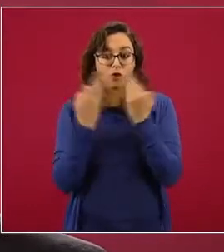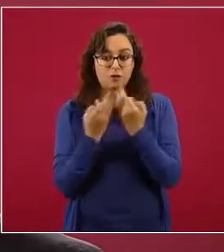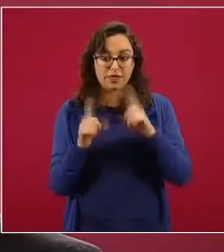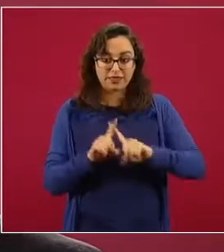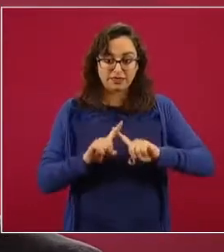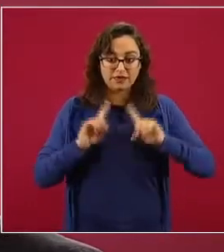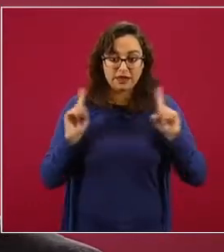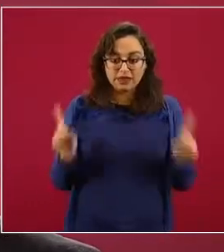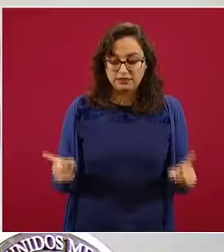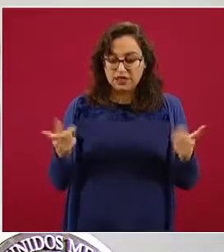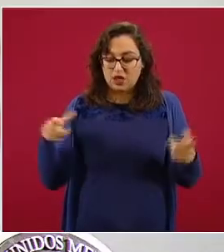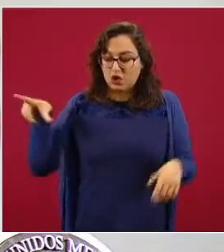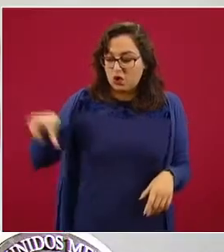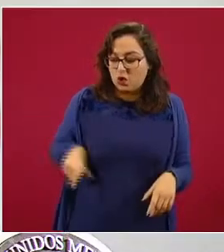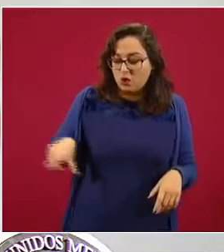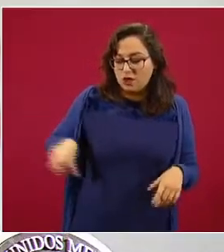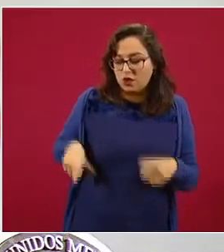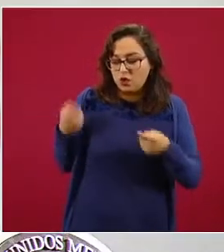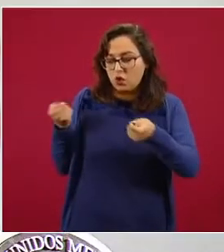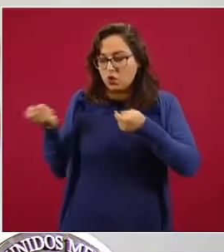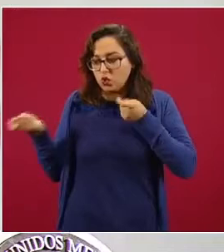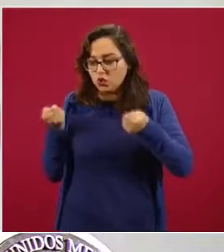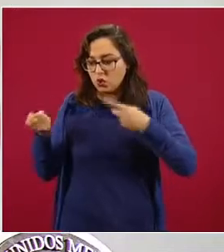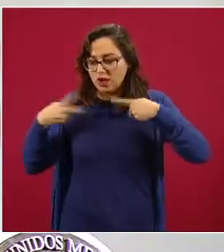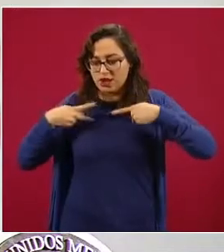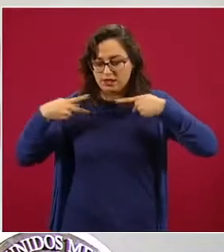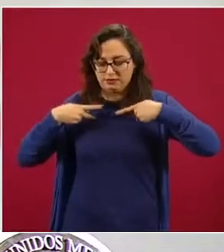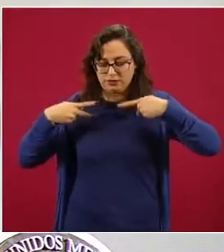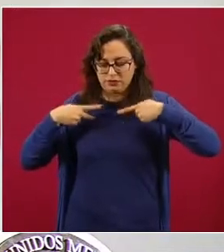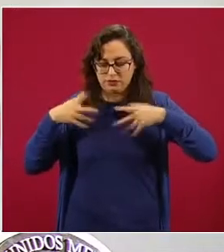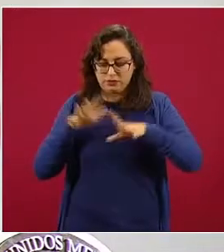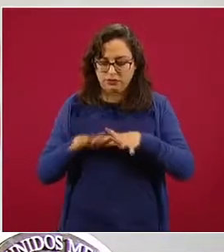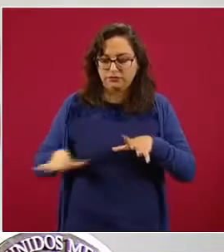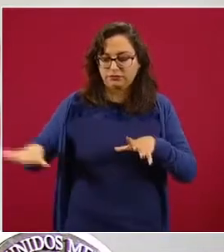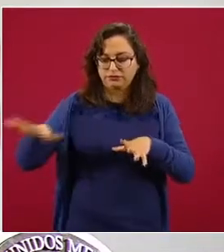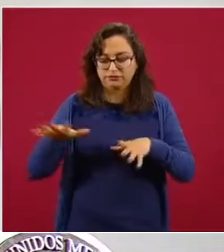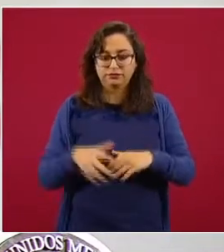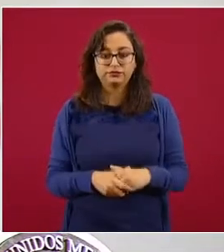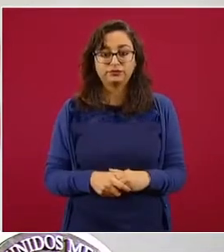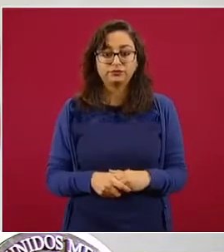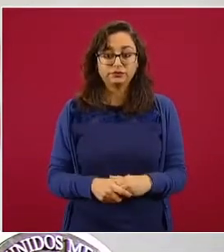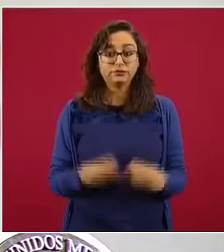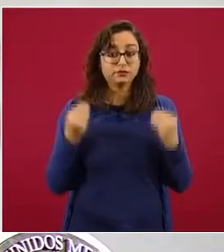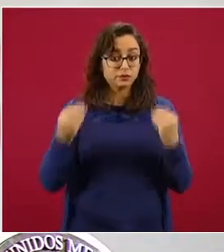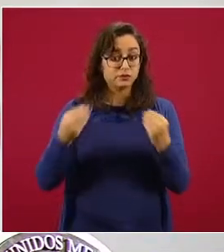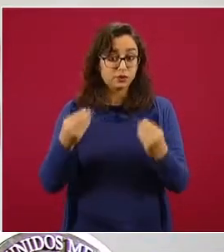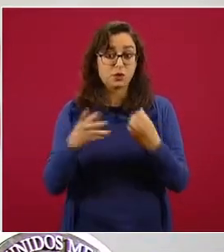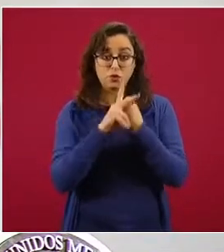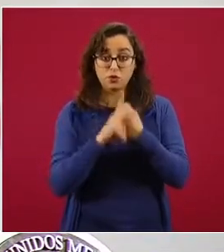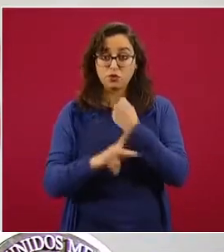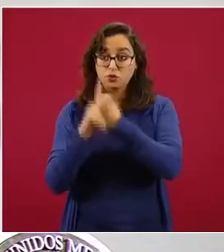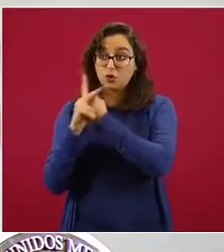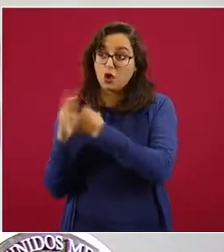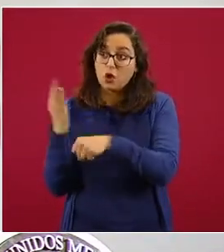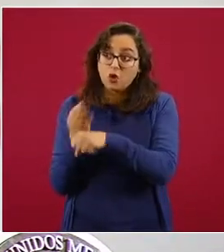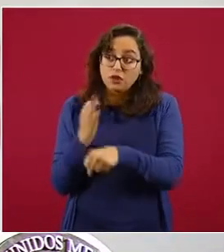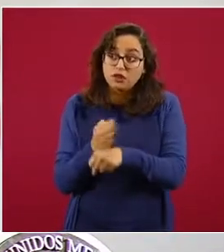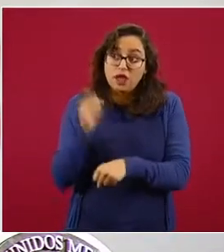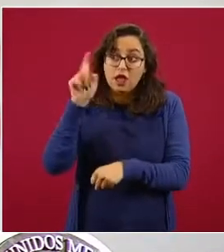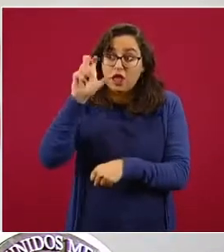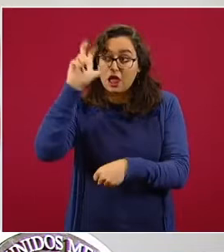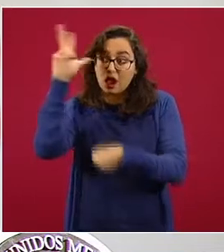a su pueblo, a su ciudadanía. En muchos países, es el caso de lo que está ocurriendo ahora en Europa